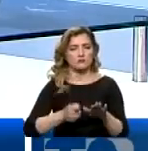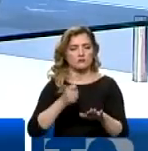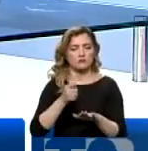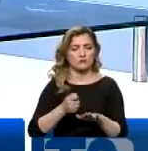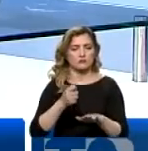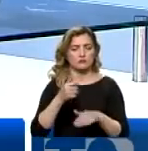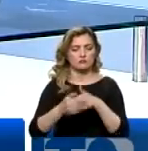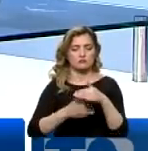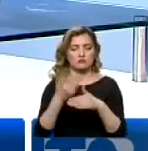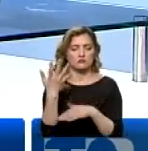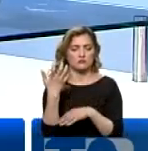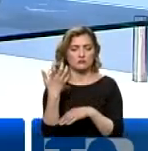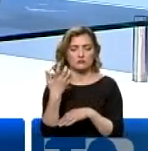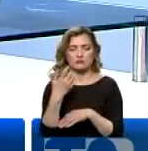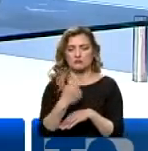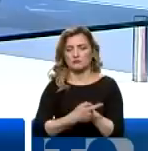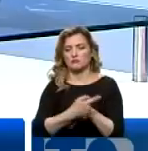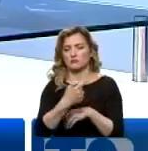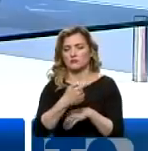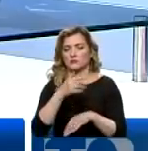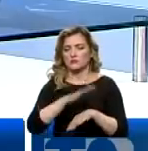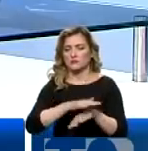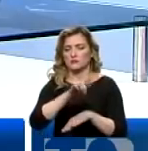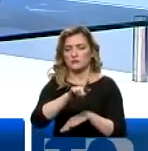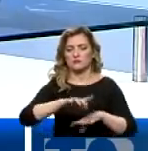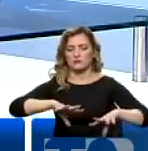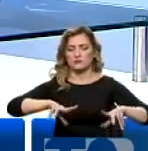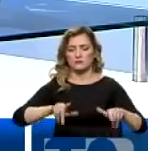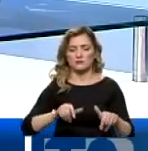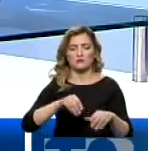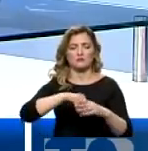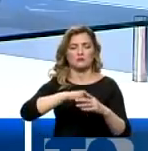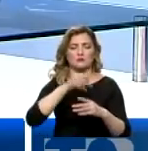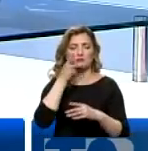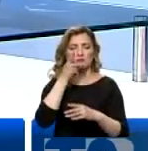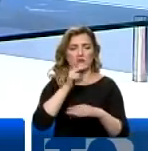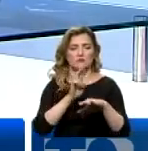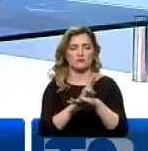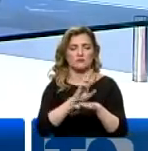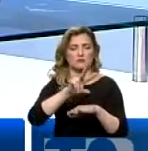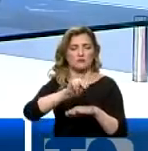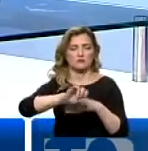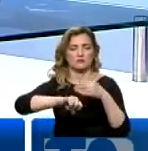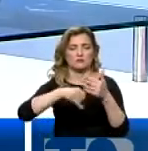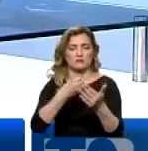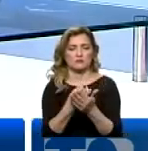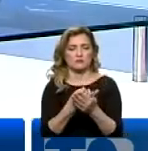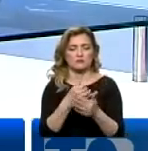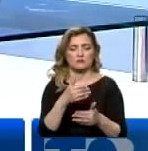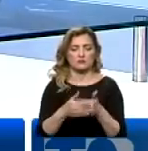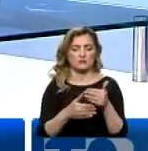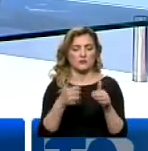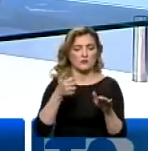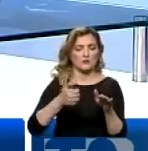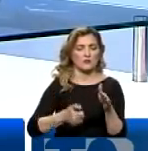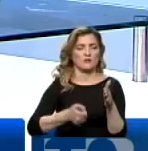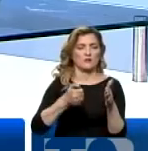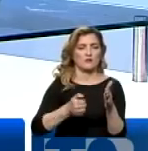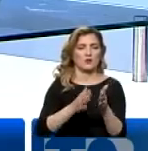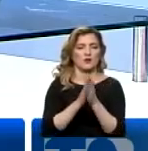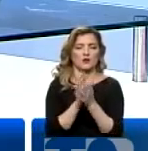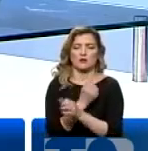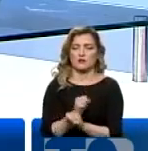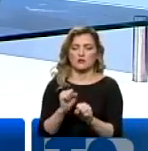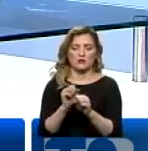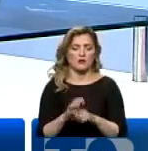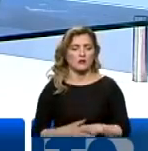15 procesados como presuntos autores del delito de peculado. Durante la diligencia, el abogado del ex vicepresidente Jorge Glass solicitó su